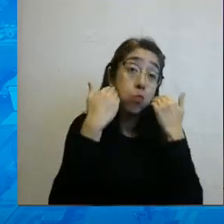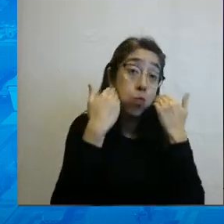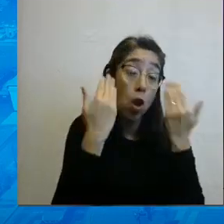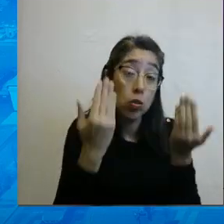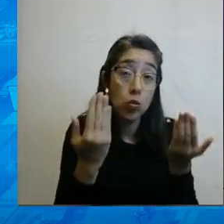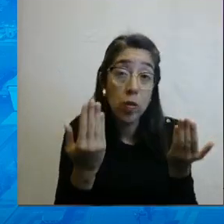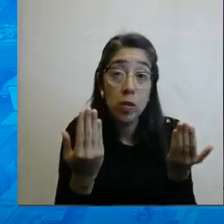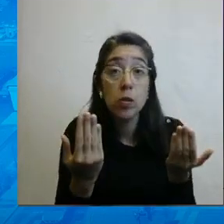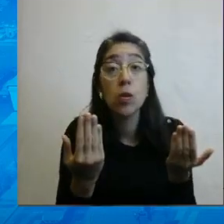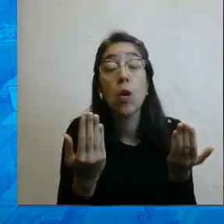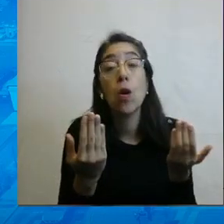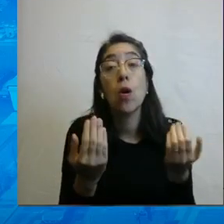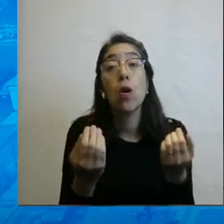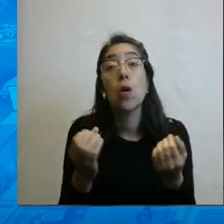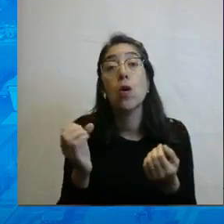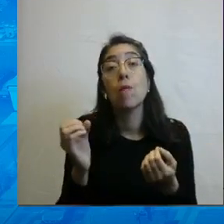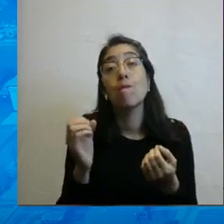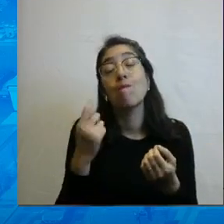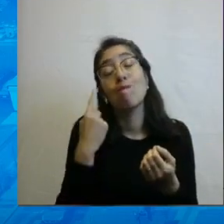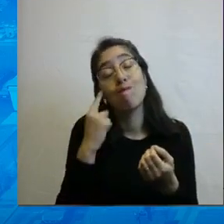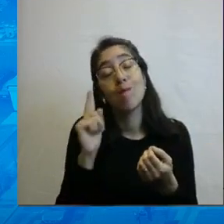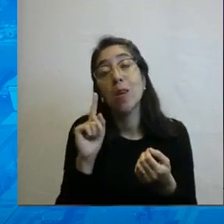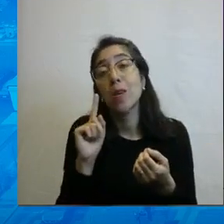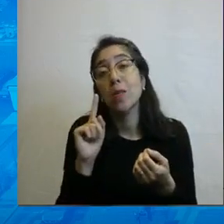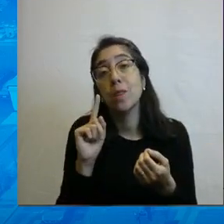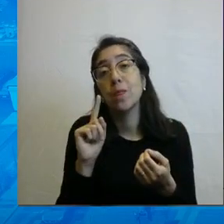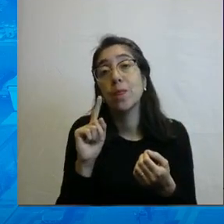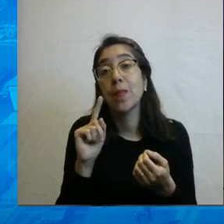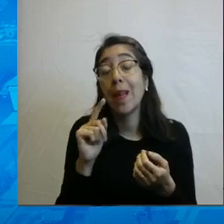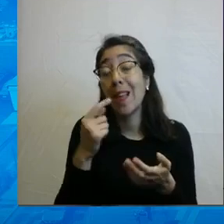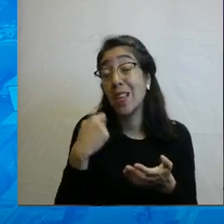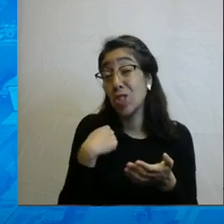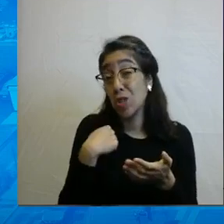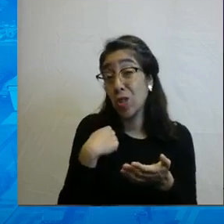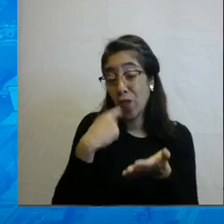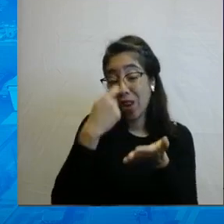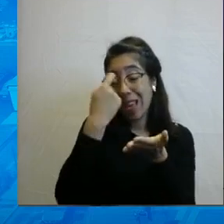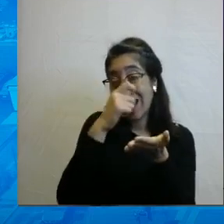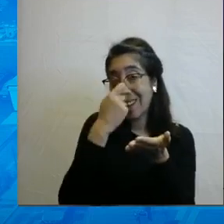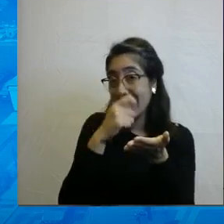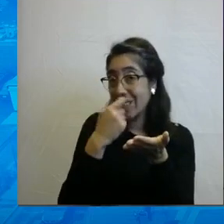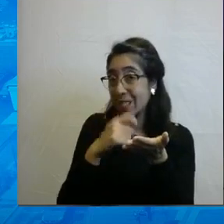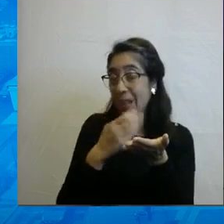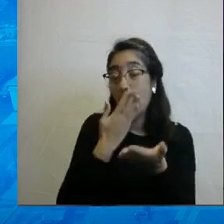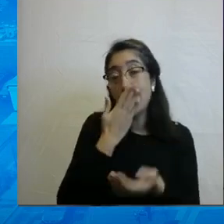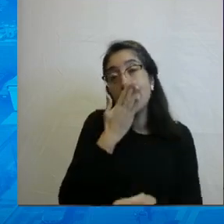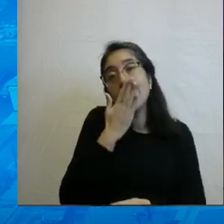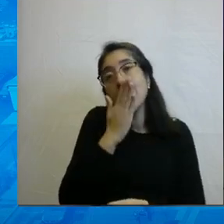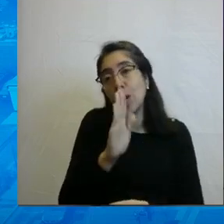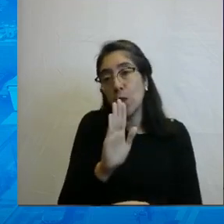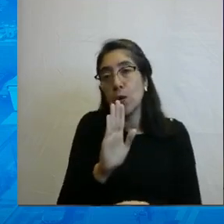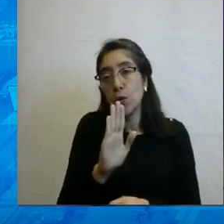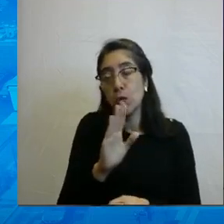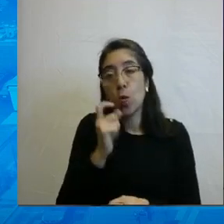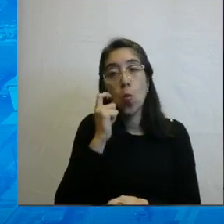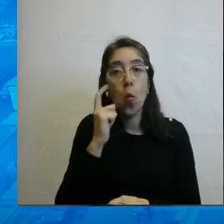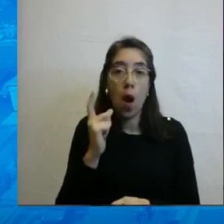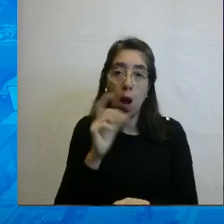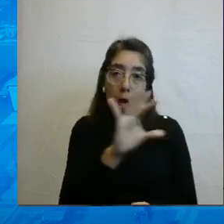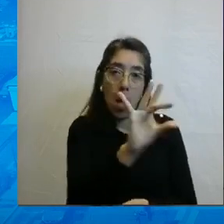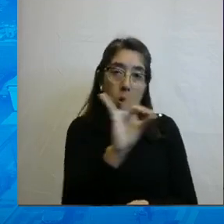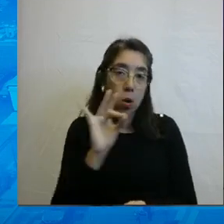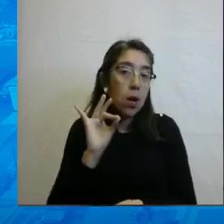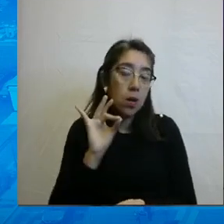el centro de padres. Pero claro, la idea es que podamos revisar el mejor camino técnico para que no haya ningún error y que después no sea un